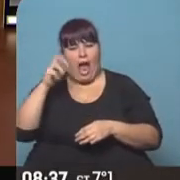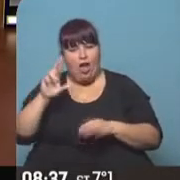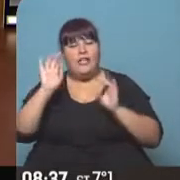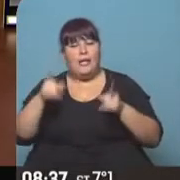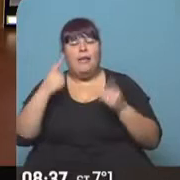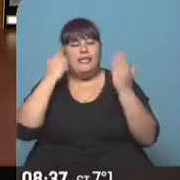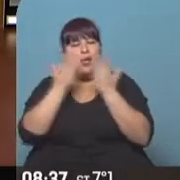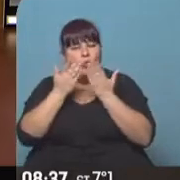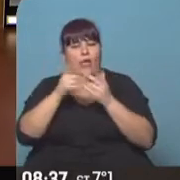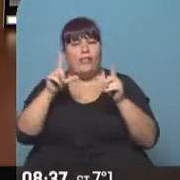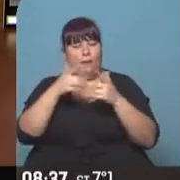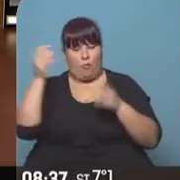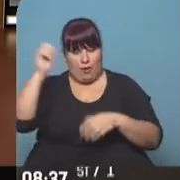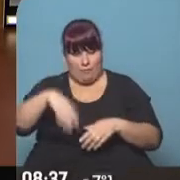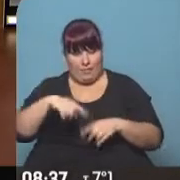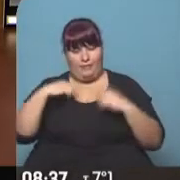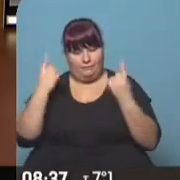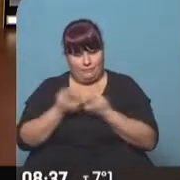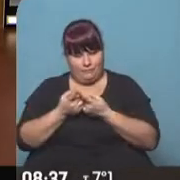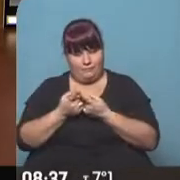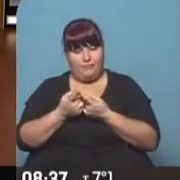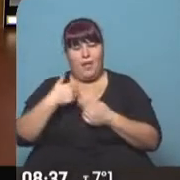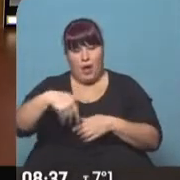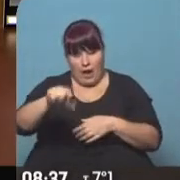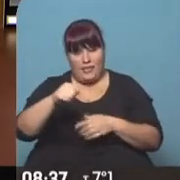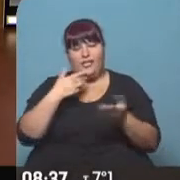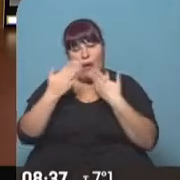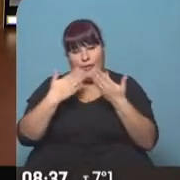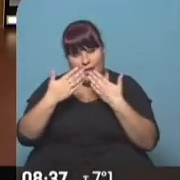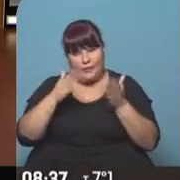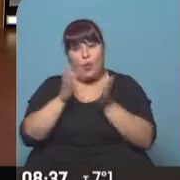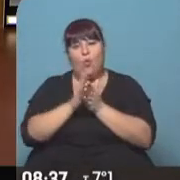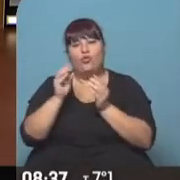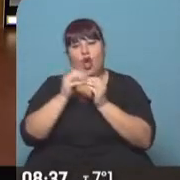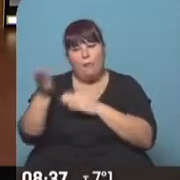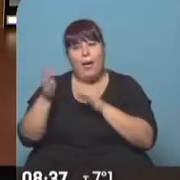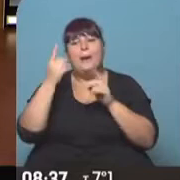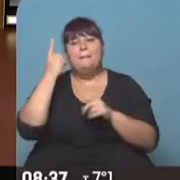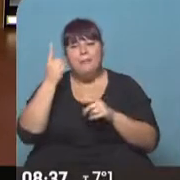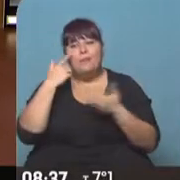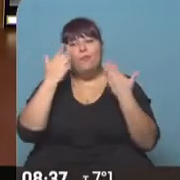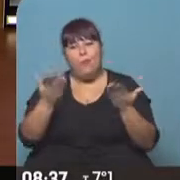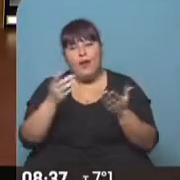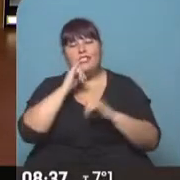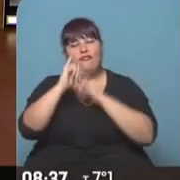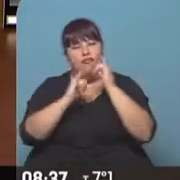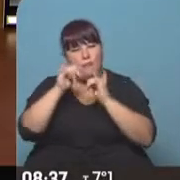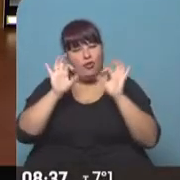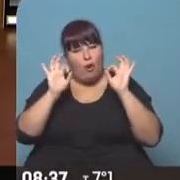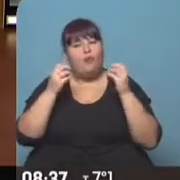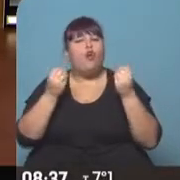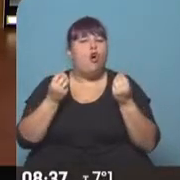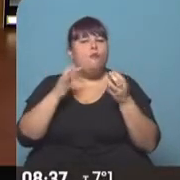en los estudios de la Televisión Pública Argentina. Enseguida los vamos a entrevistar junto a Karin Cohen, pero antes te mostramos un poco